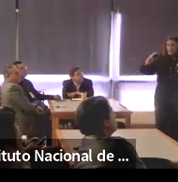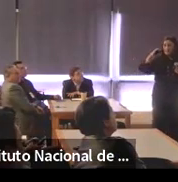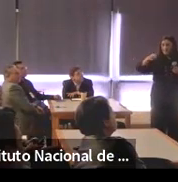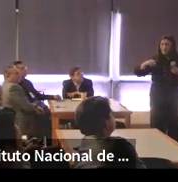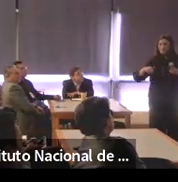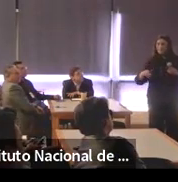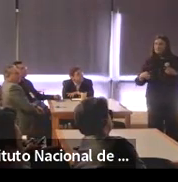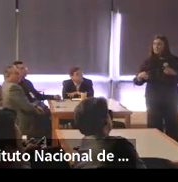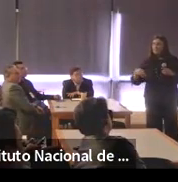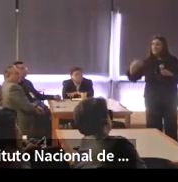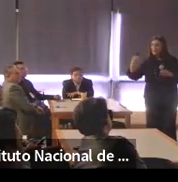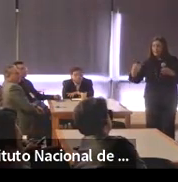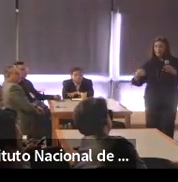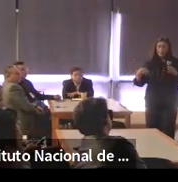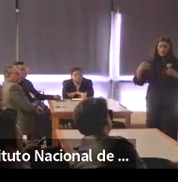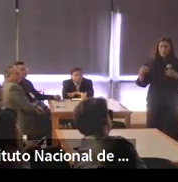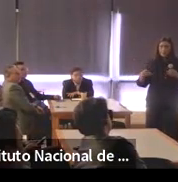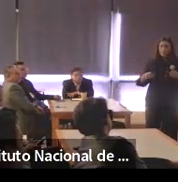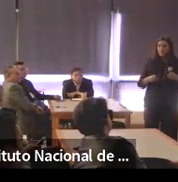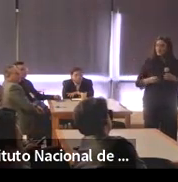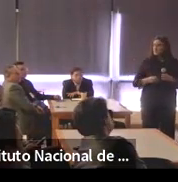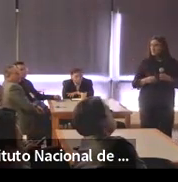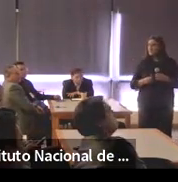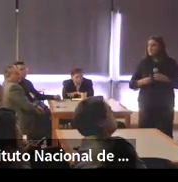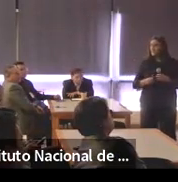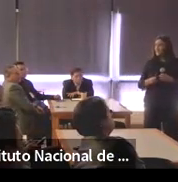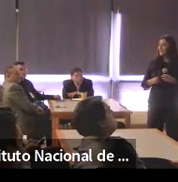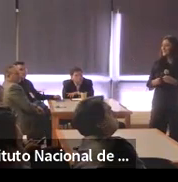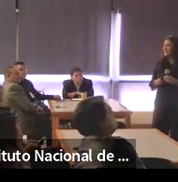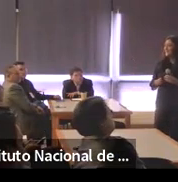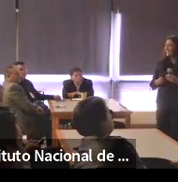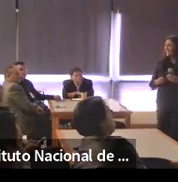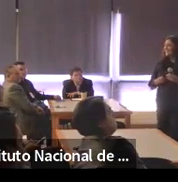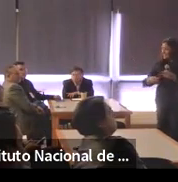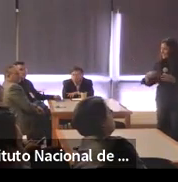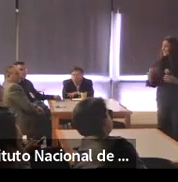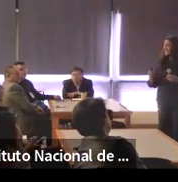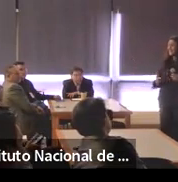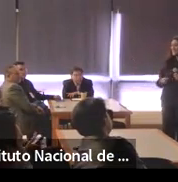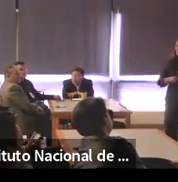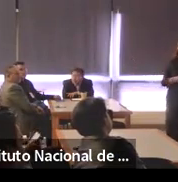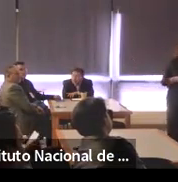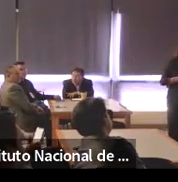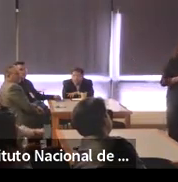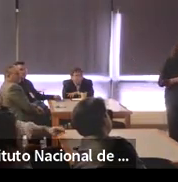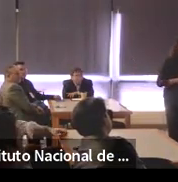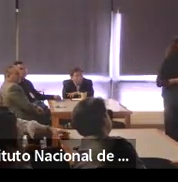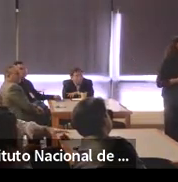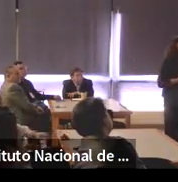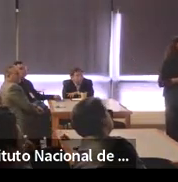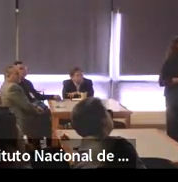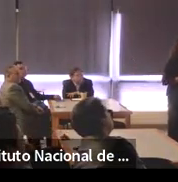con la maestra Rosalinda le preguntó Cómo van a salir en el círculo tiene que ver con eso negociación